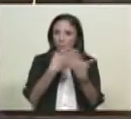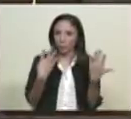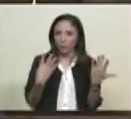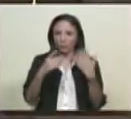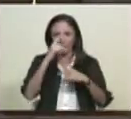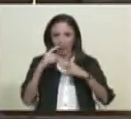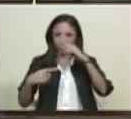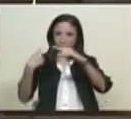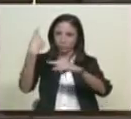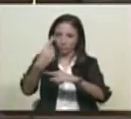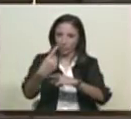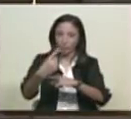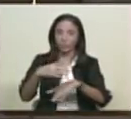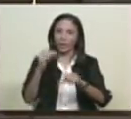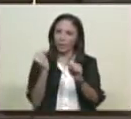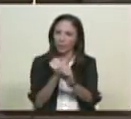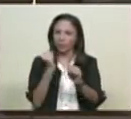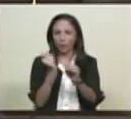trabajo de